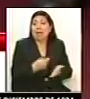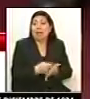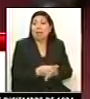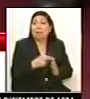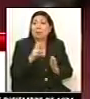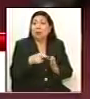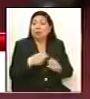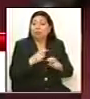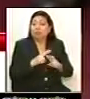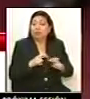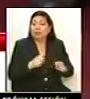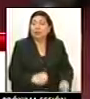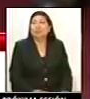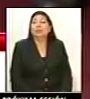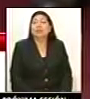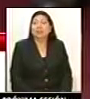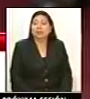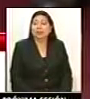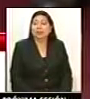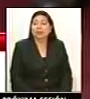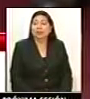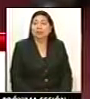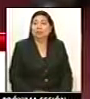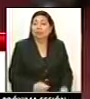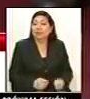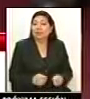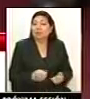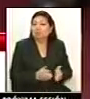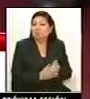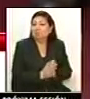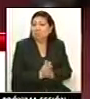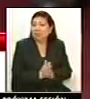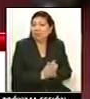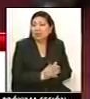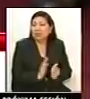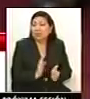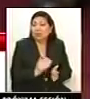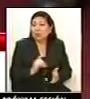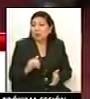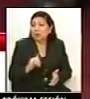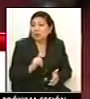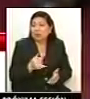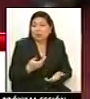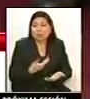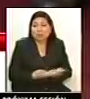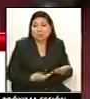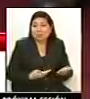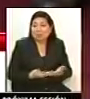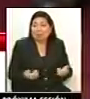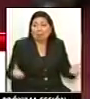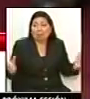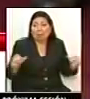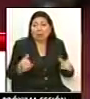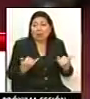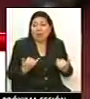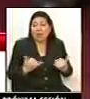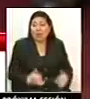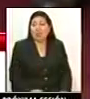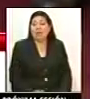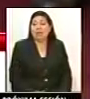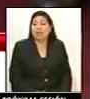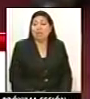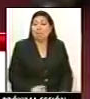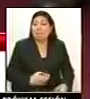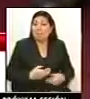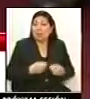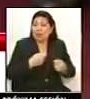programas de exploración a su ritmo y a su ventaja, son igual que los paperos que están quebrados en este momento, son igual que los